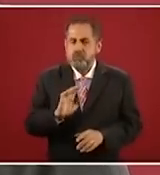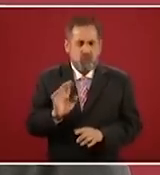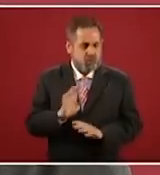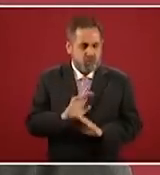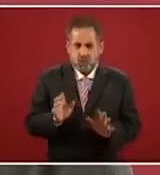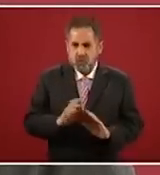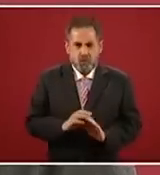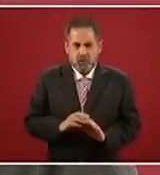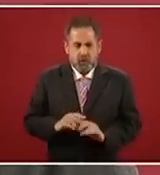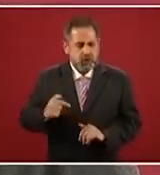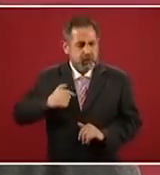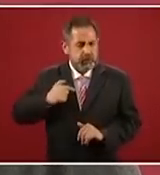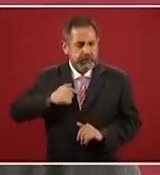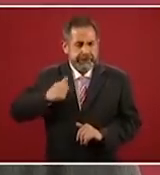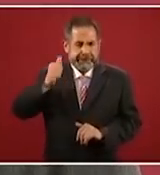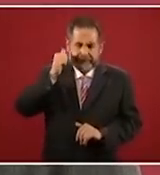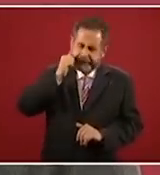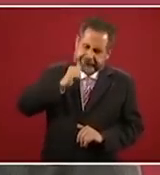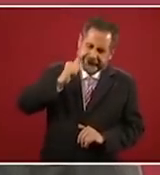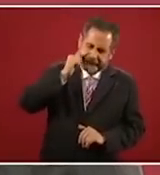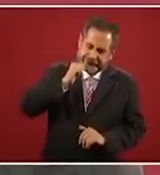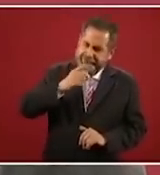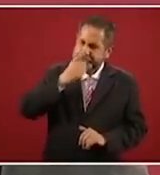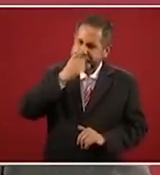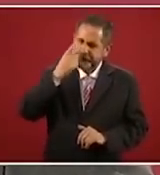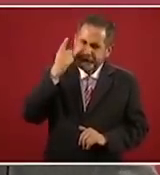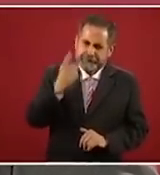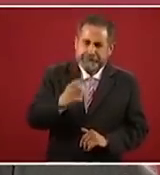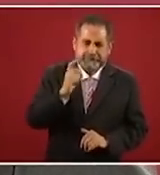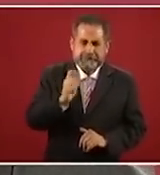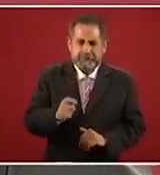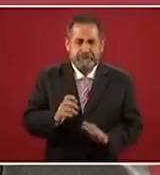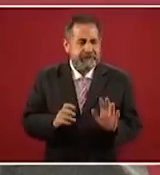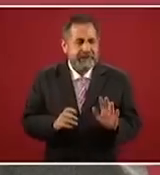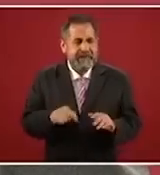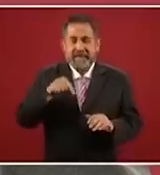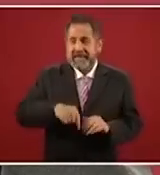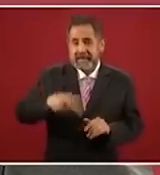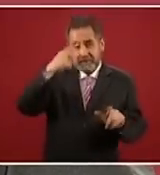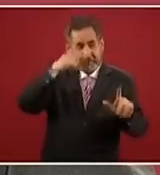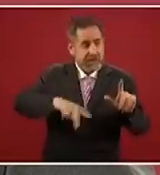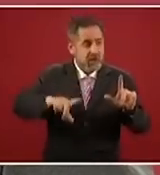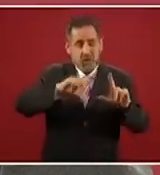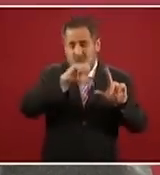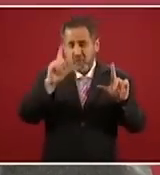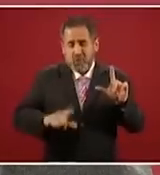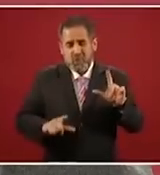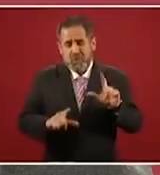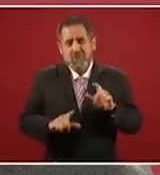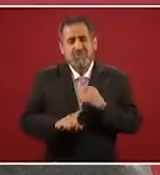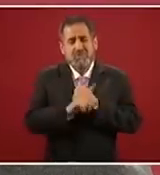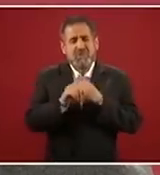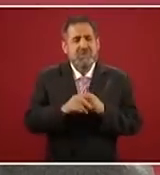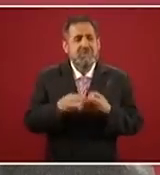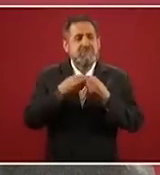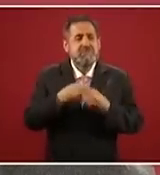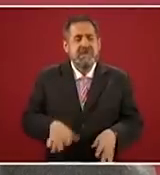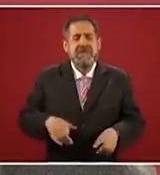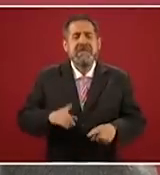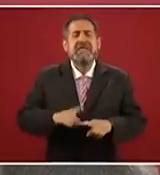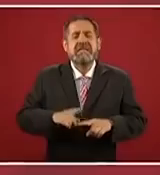Siempre he sostenido que nada ha dañado más a México que la